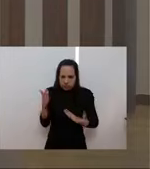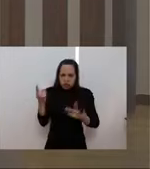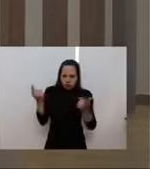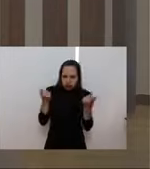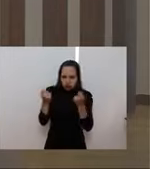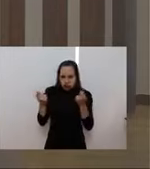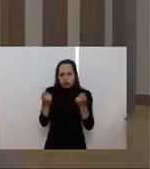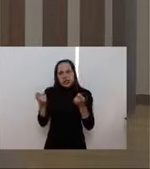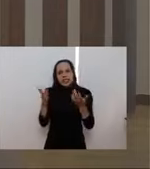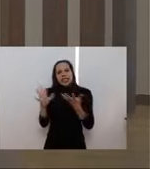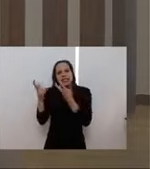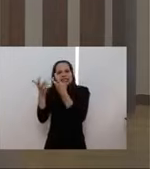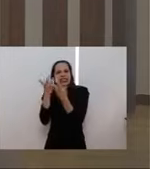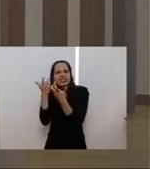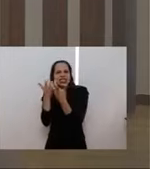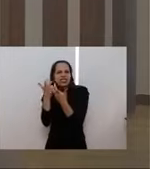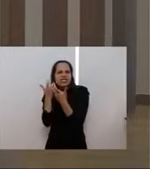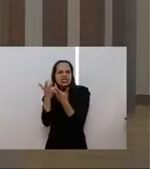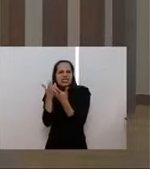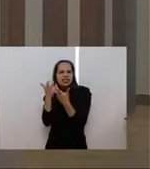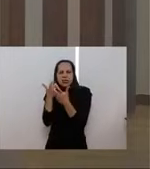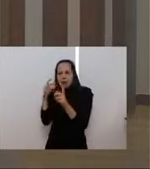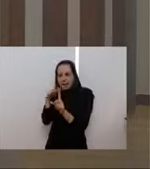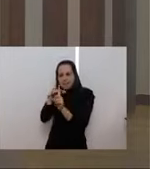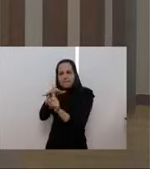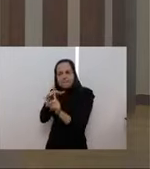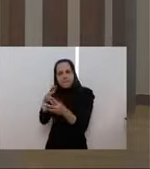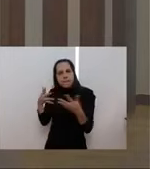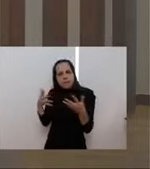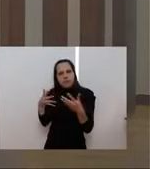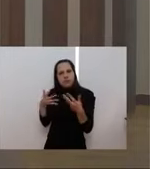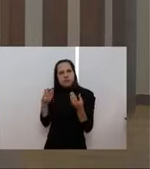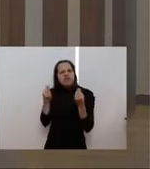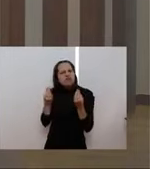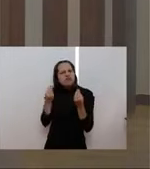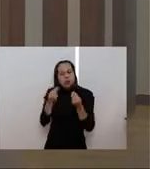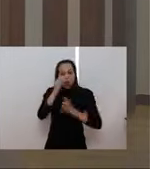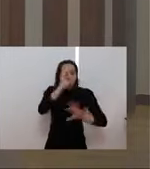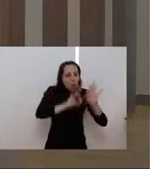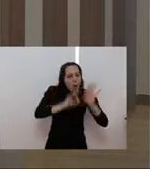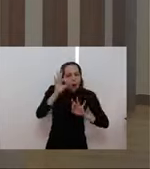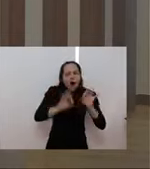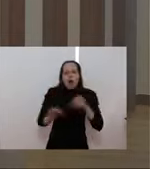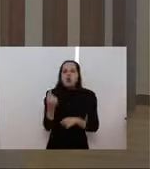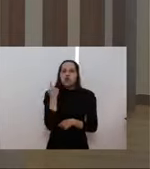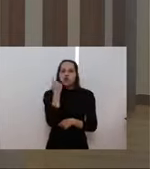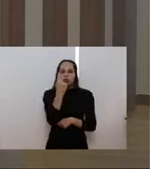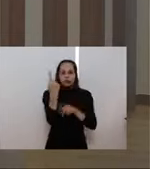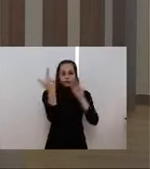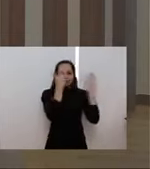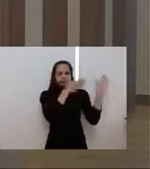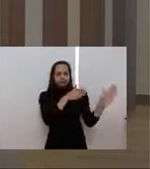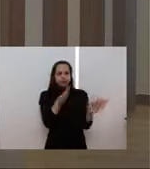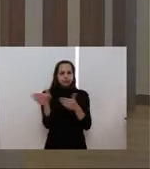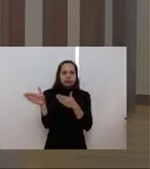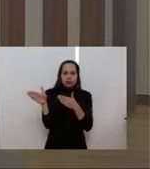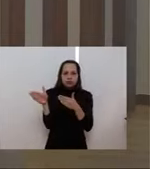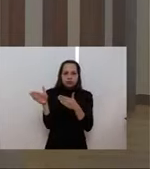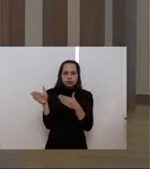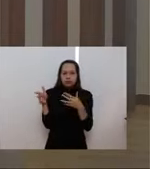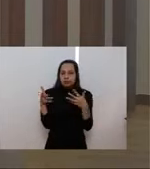sistema comando incidente porque lo hicimos para organizarnos para tener un solo plan y poder